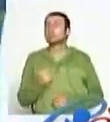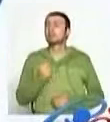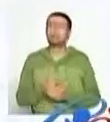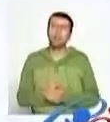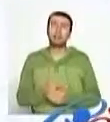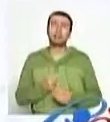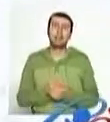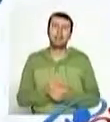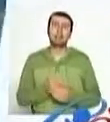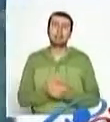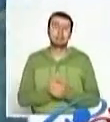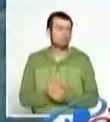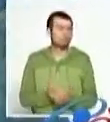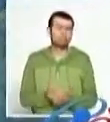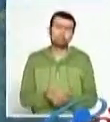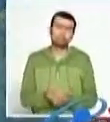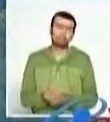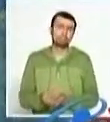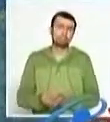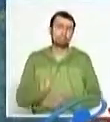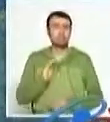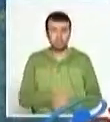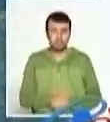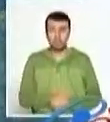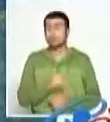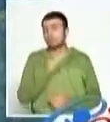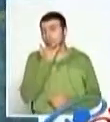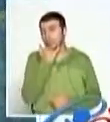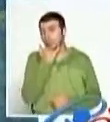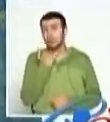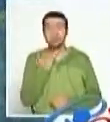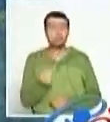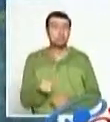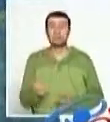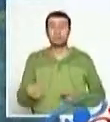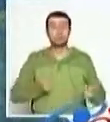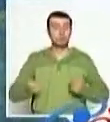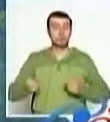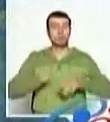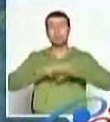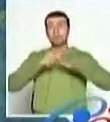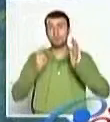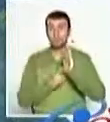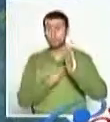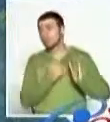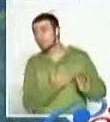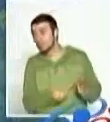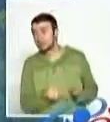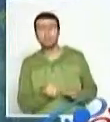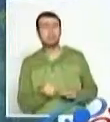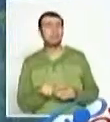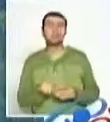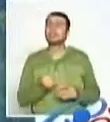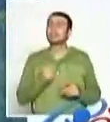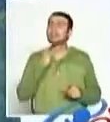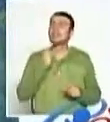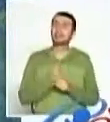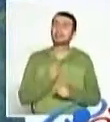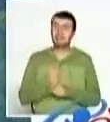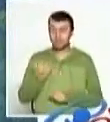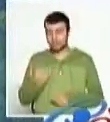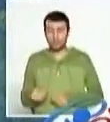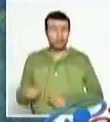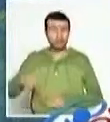y esta inflamación crónica lleva a empantanamiento de la matriz extracelular, y este empantanamiento de la matriz